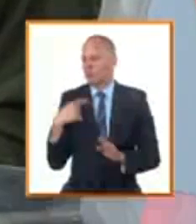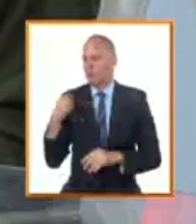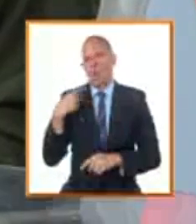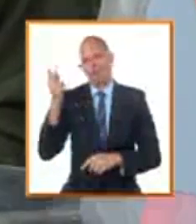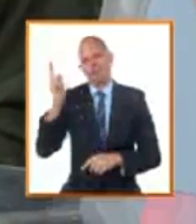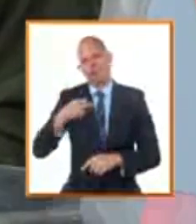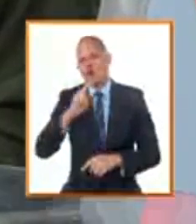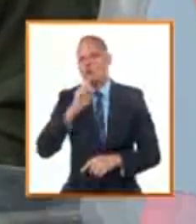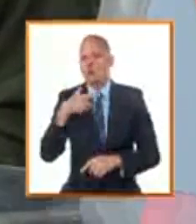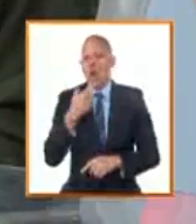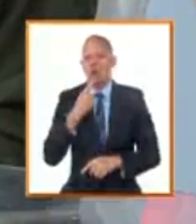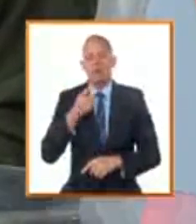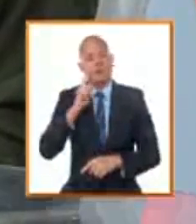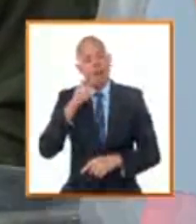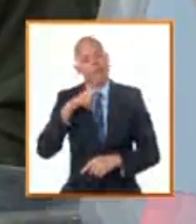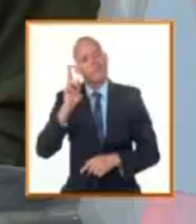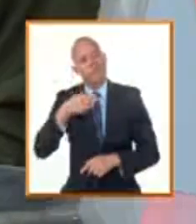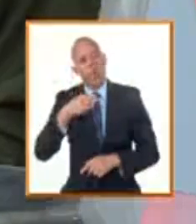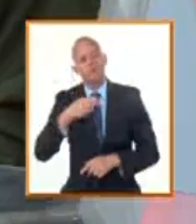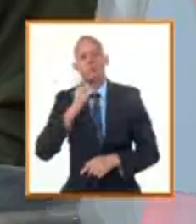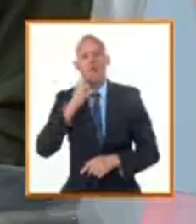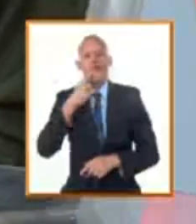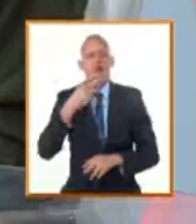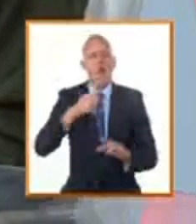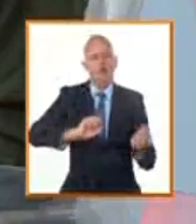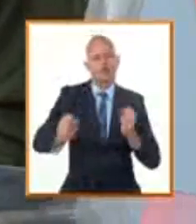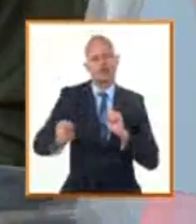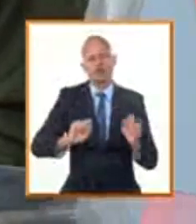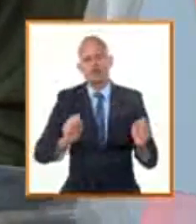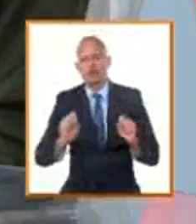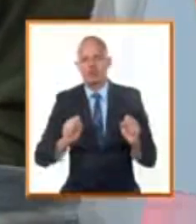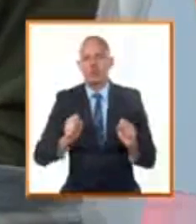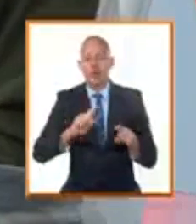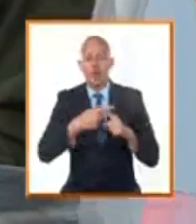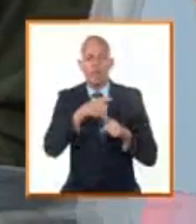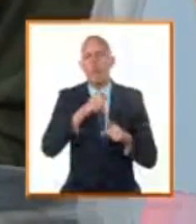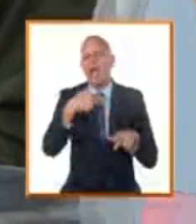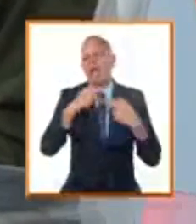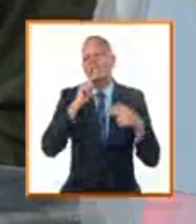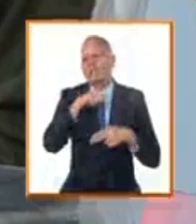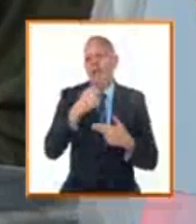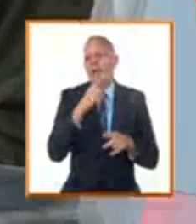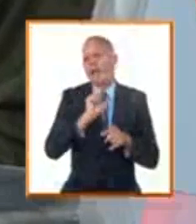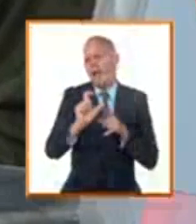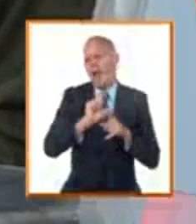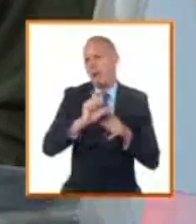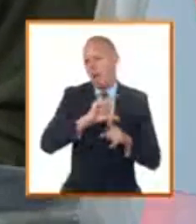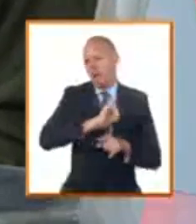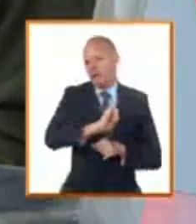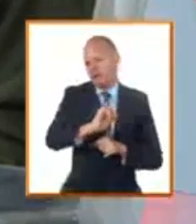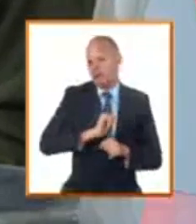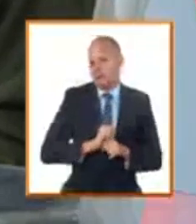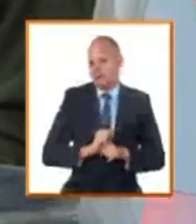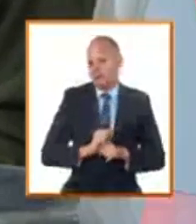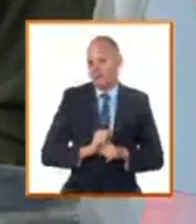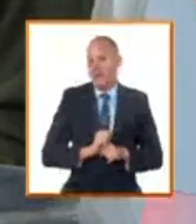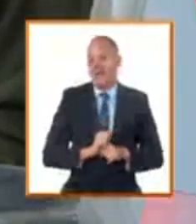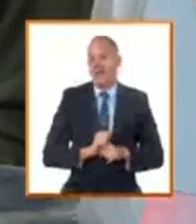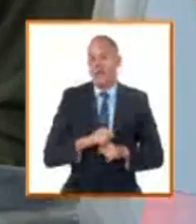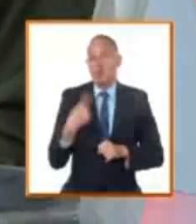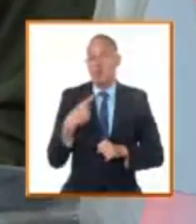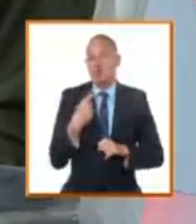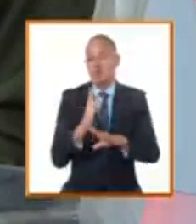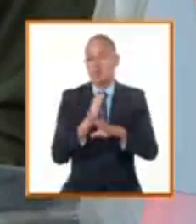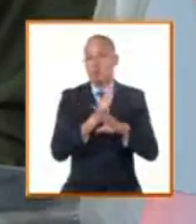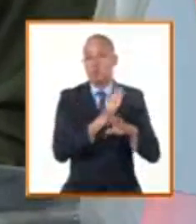la delincuencia y de la droga hacia las cabeceras de provincia y la capital como primer destino. Es decir, la capital constituye